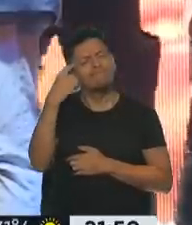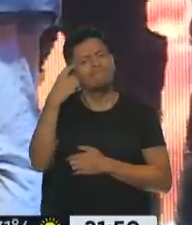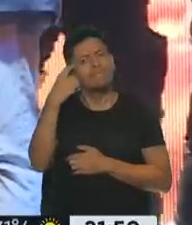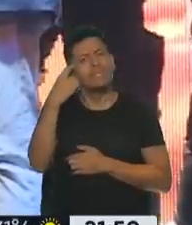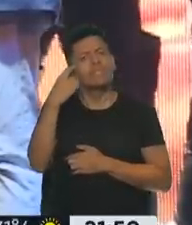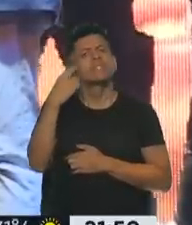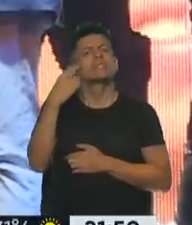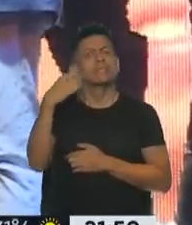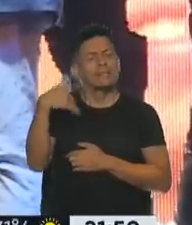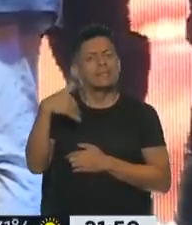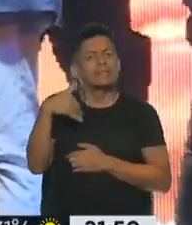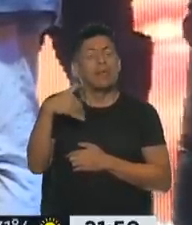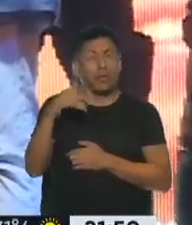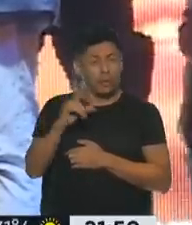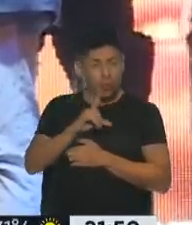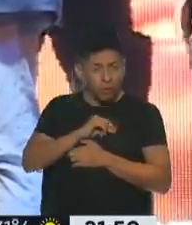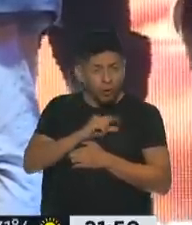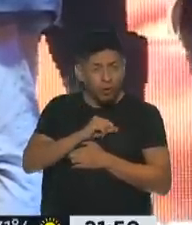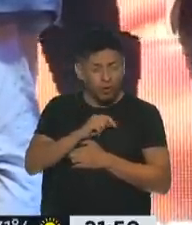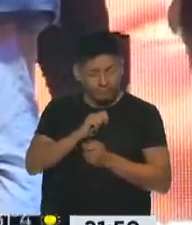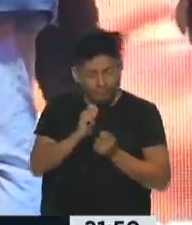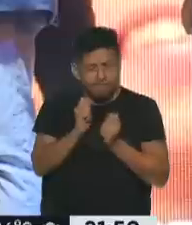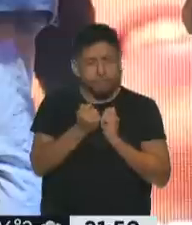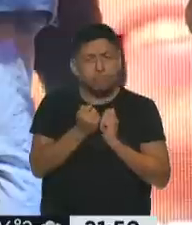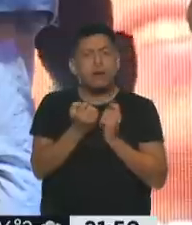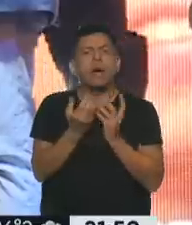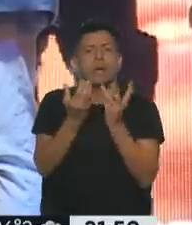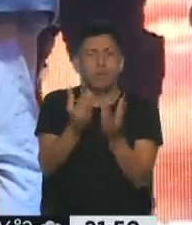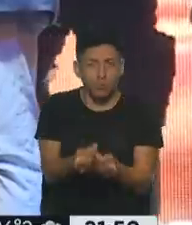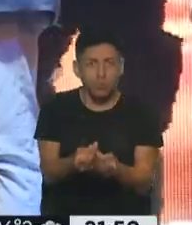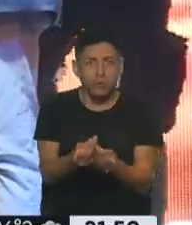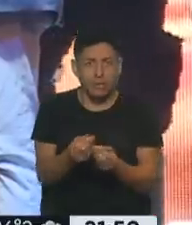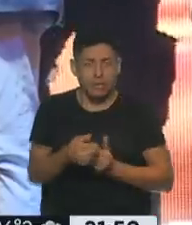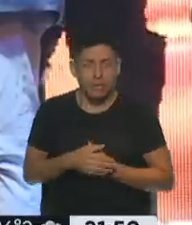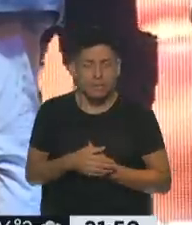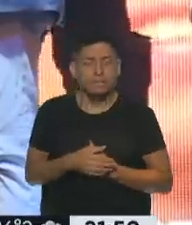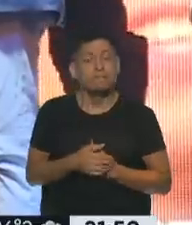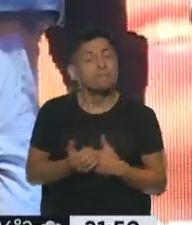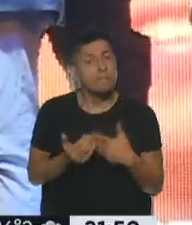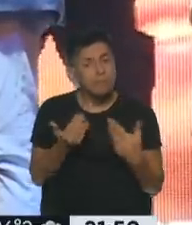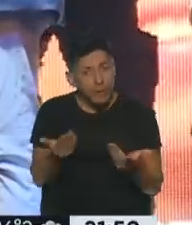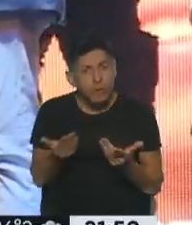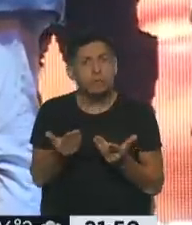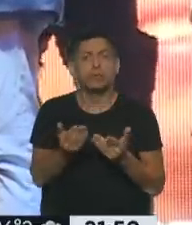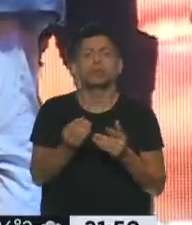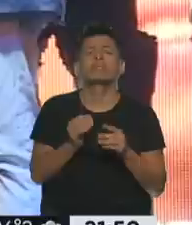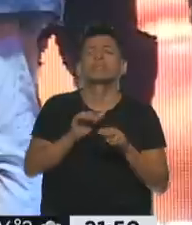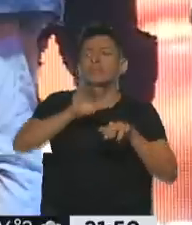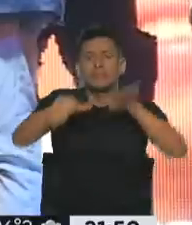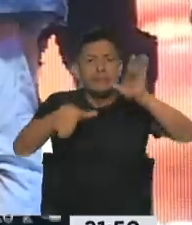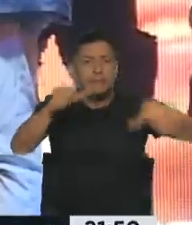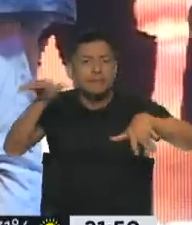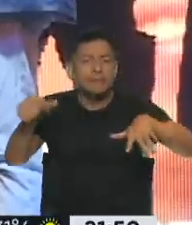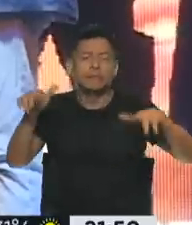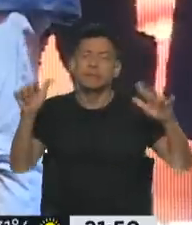de transformar este dolor en ayuda. Por eso hemos convocado para